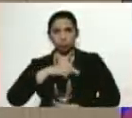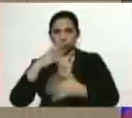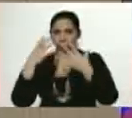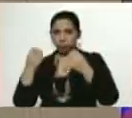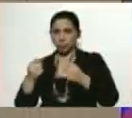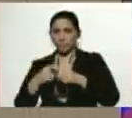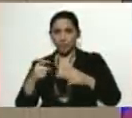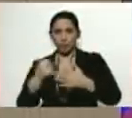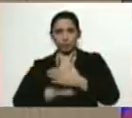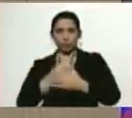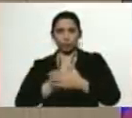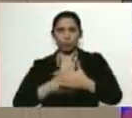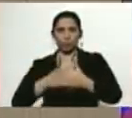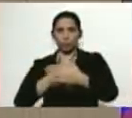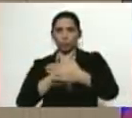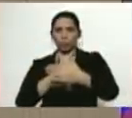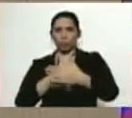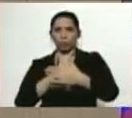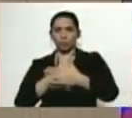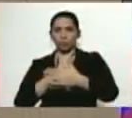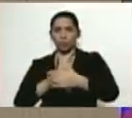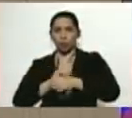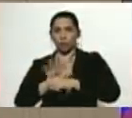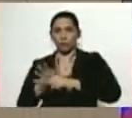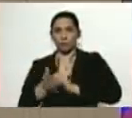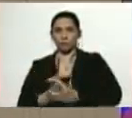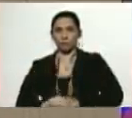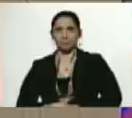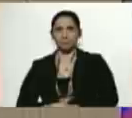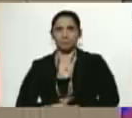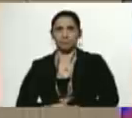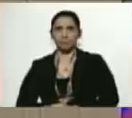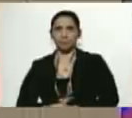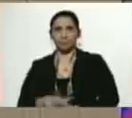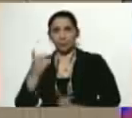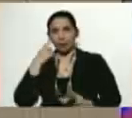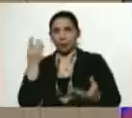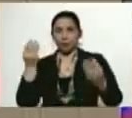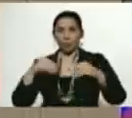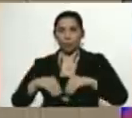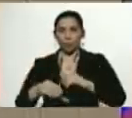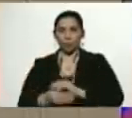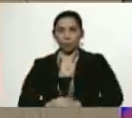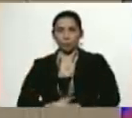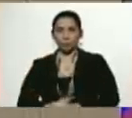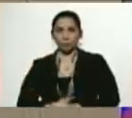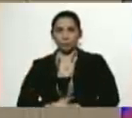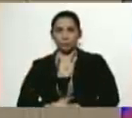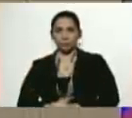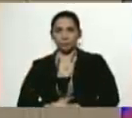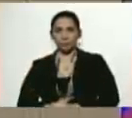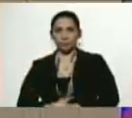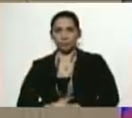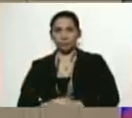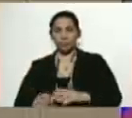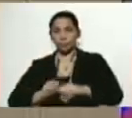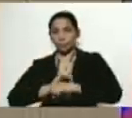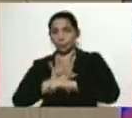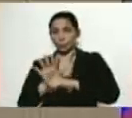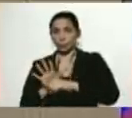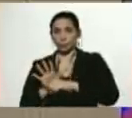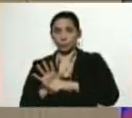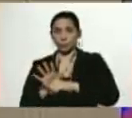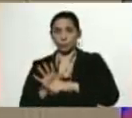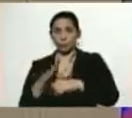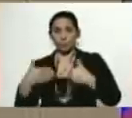para luchar contra el COVID-19. El acuerdo, el convenio, dice así: la pandemia de COVID-19